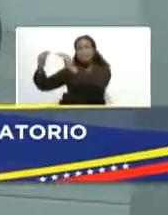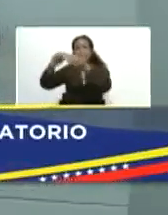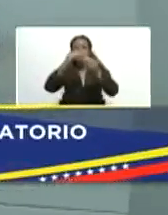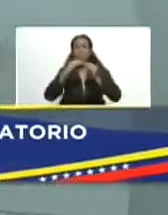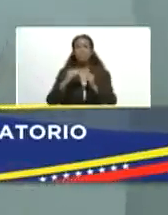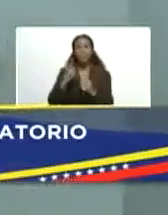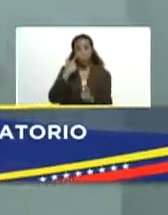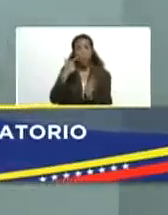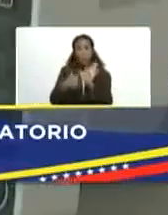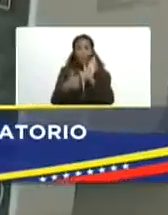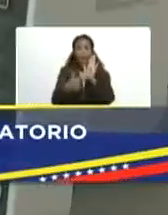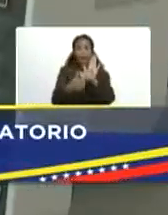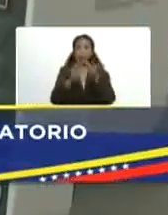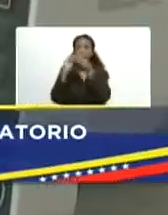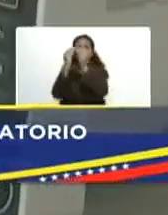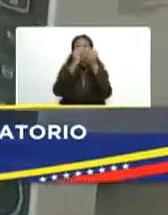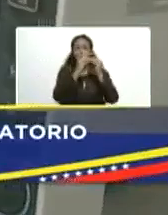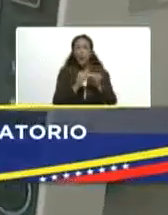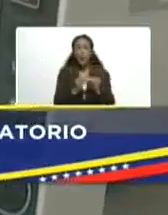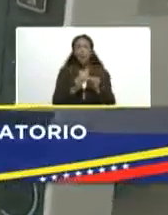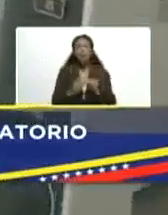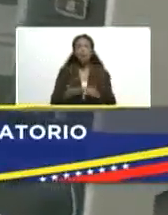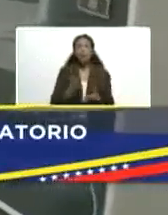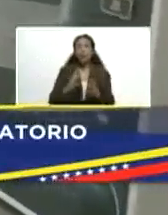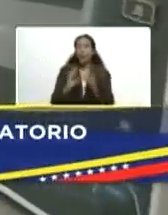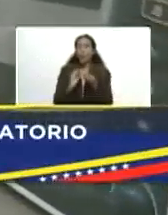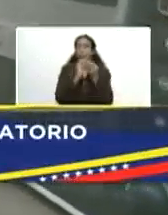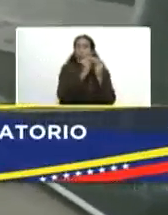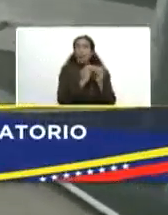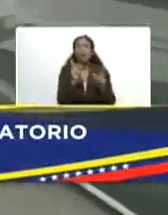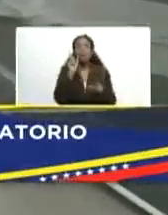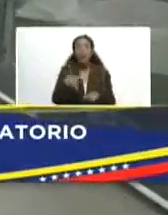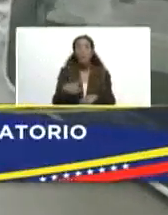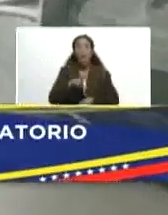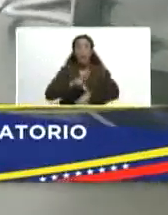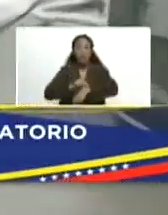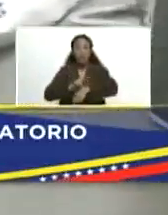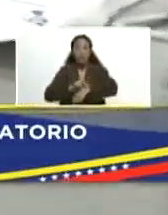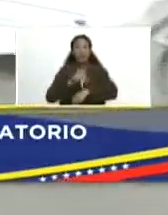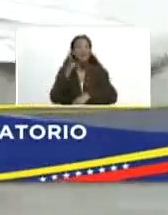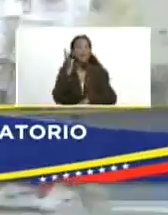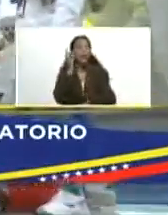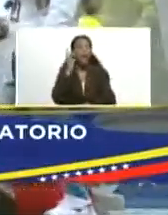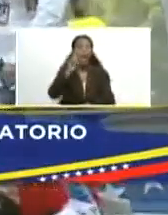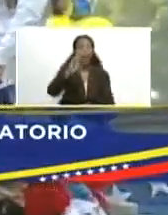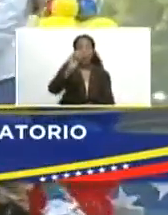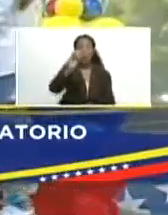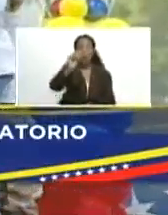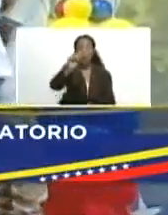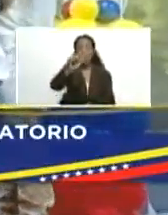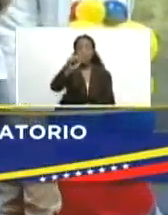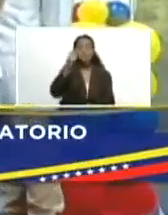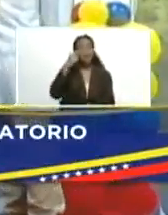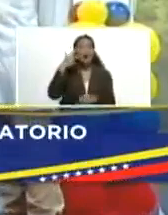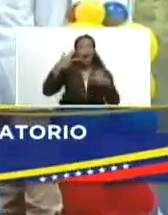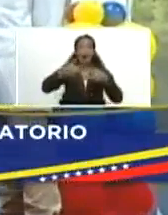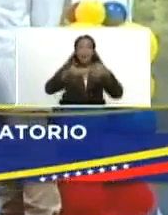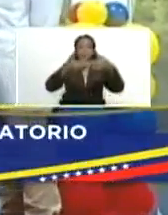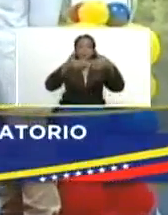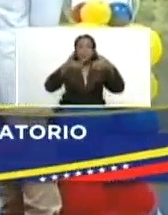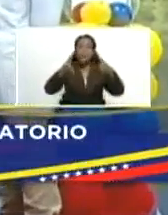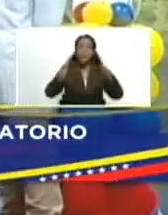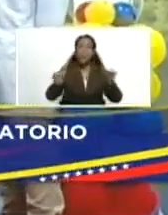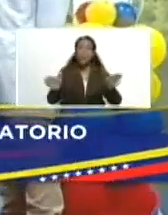usted vea cómo quedó esto rehabilitado, y me acompaña también la doctora Rosa para desprender la cinta de